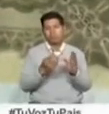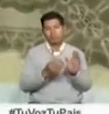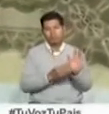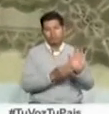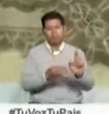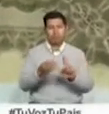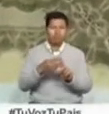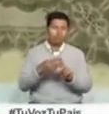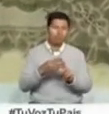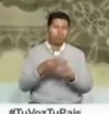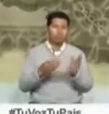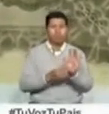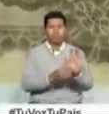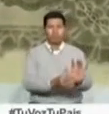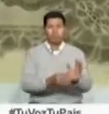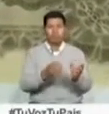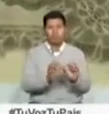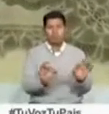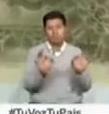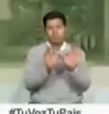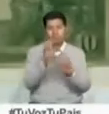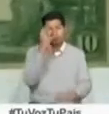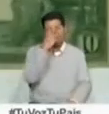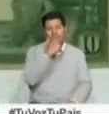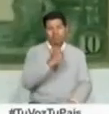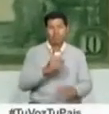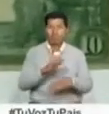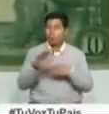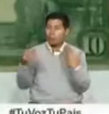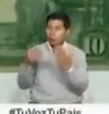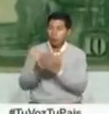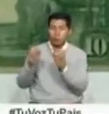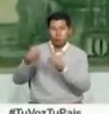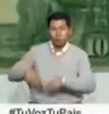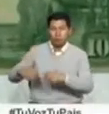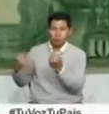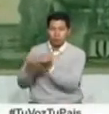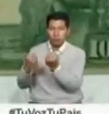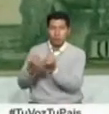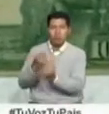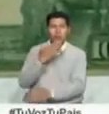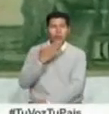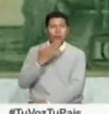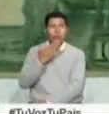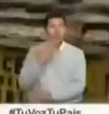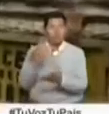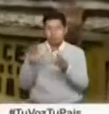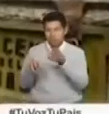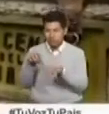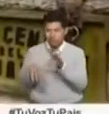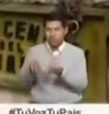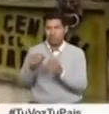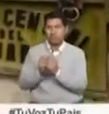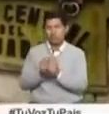corporativo para apoyar al museo numismático la ciudadanía puede ingresar a la página web del banco central del ecuador y